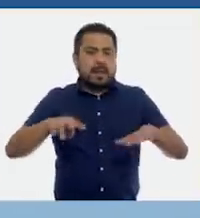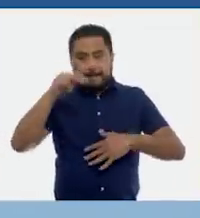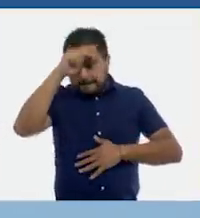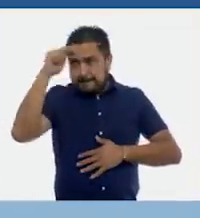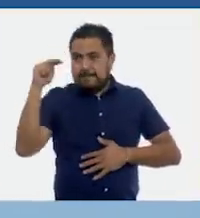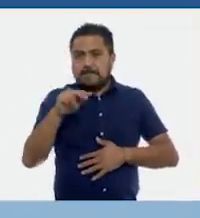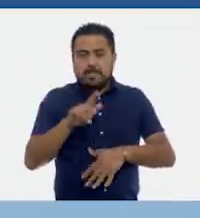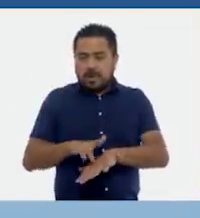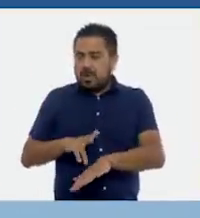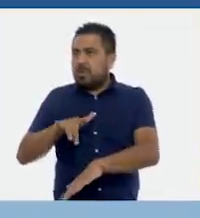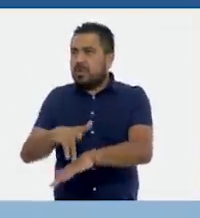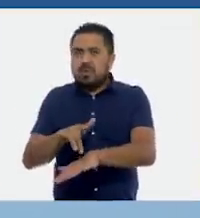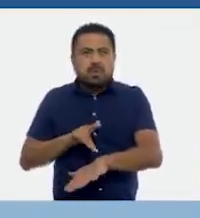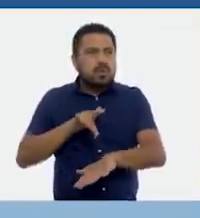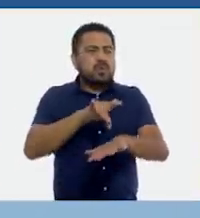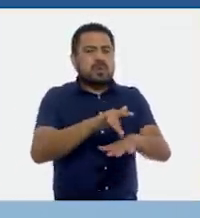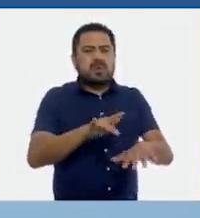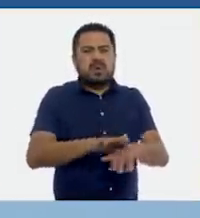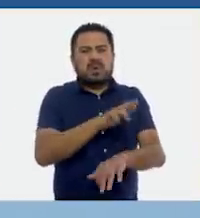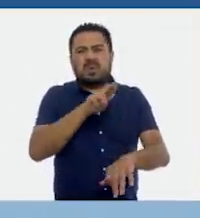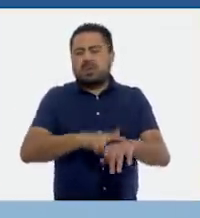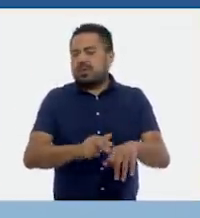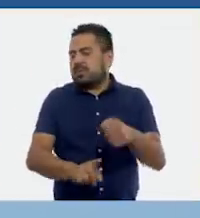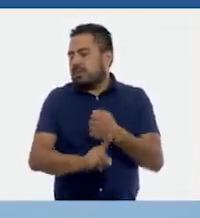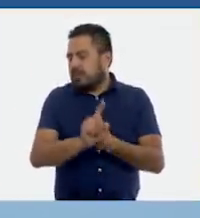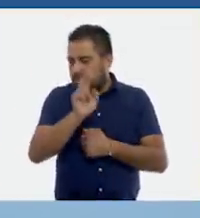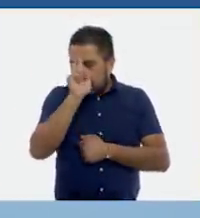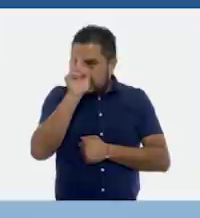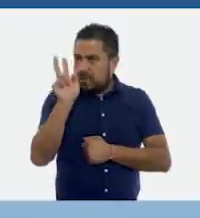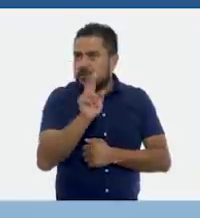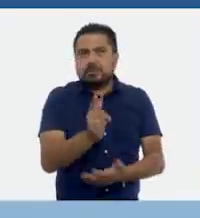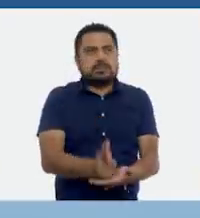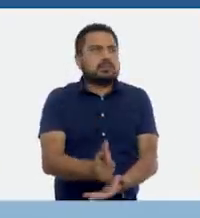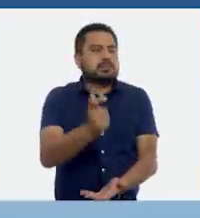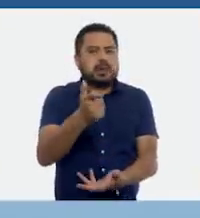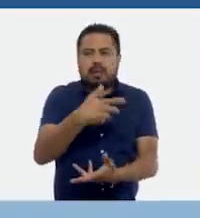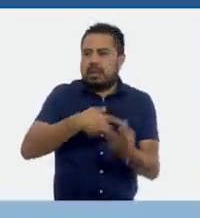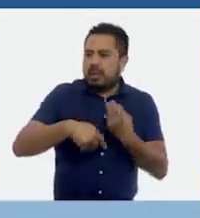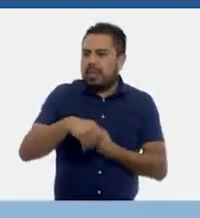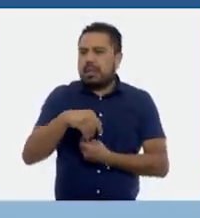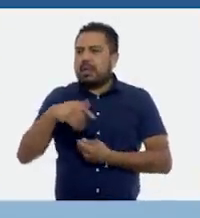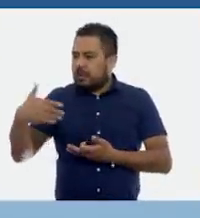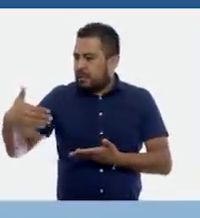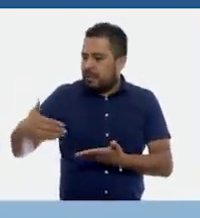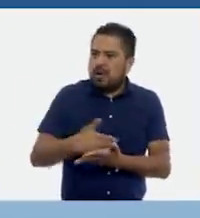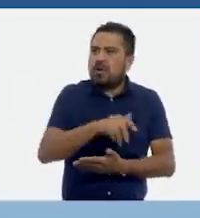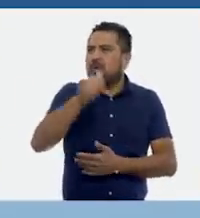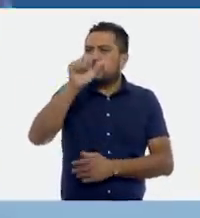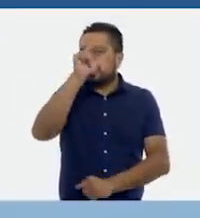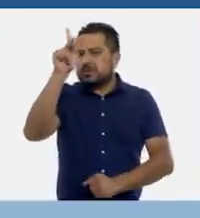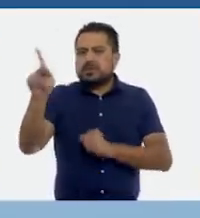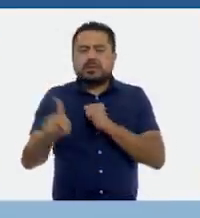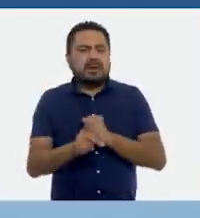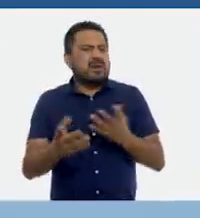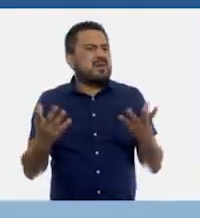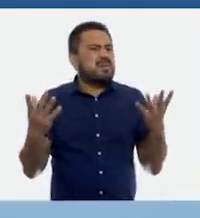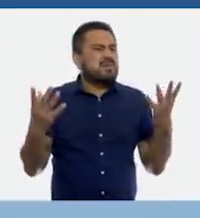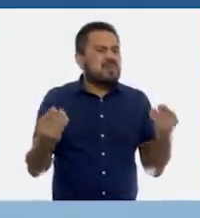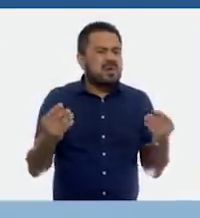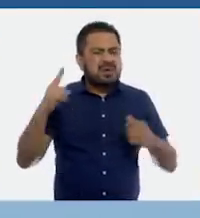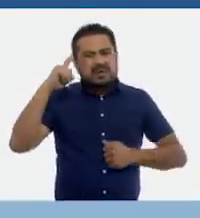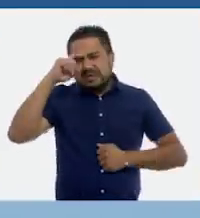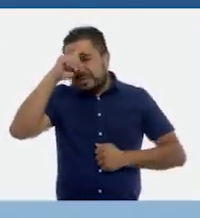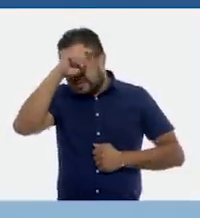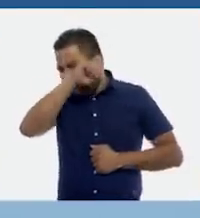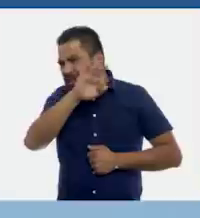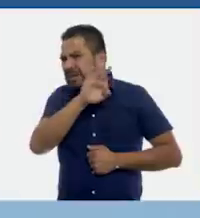México enfrentó graves problemas económicos, intervenciones extranjeras y muchas